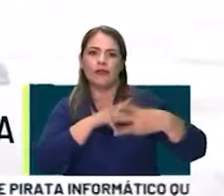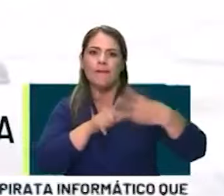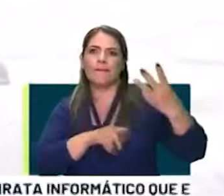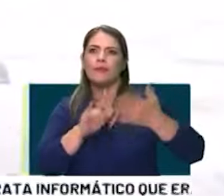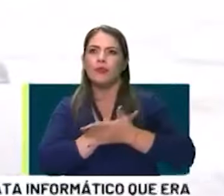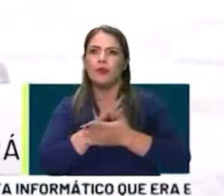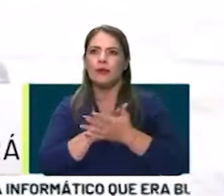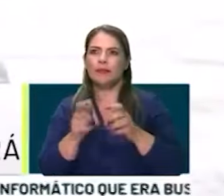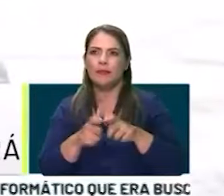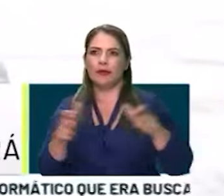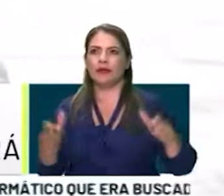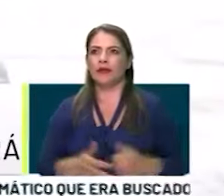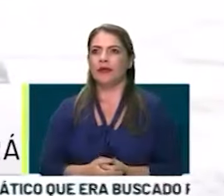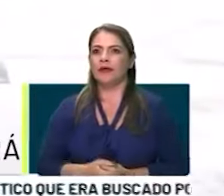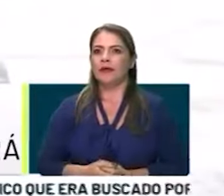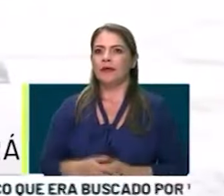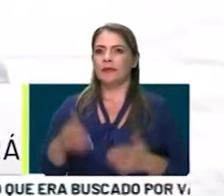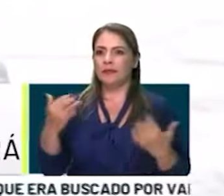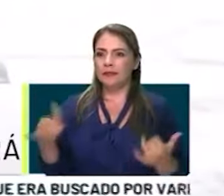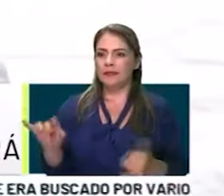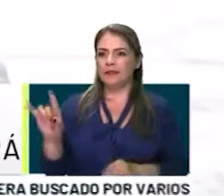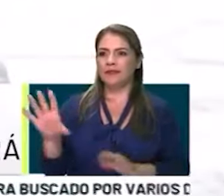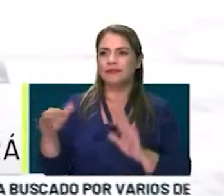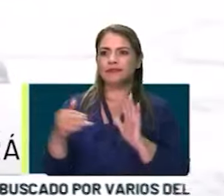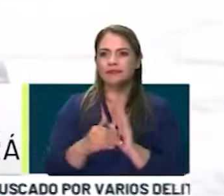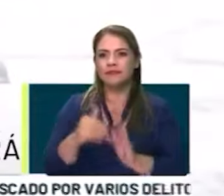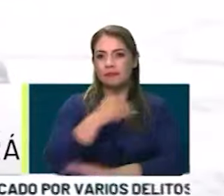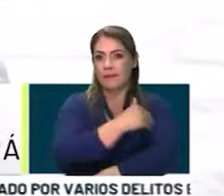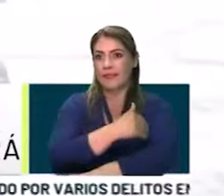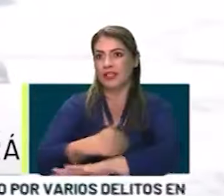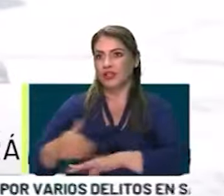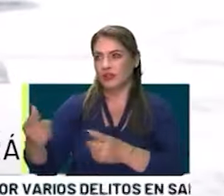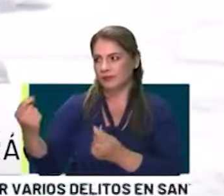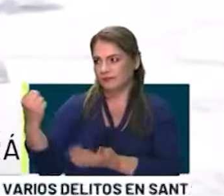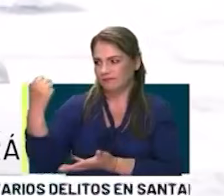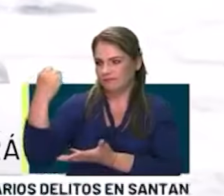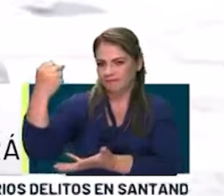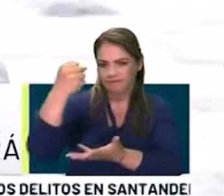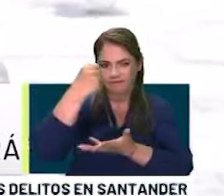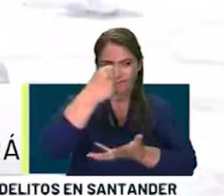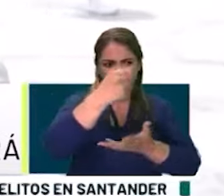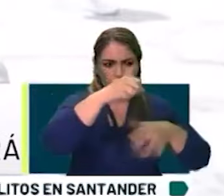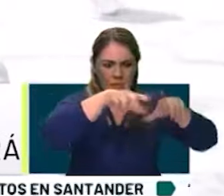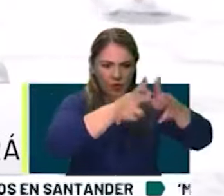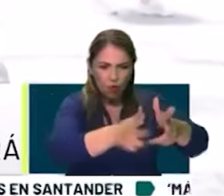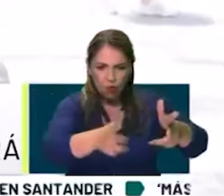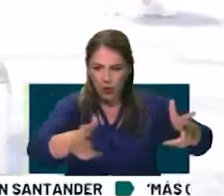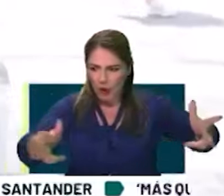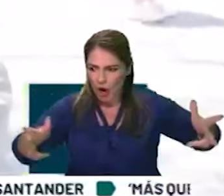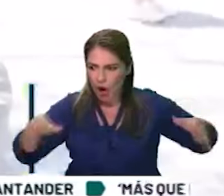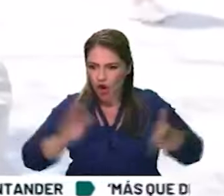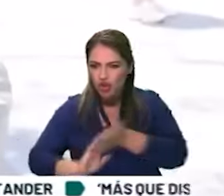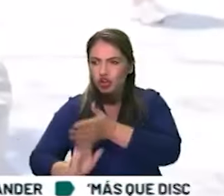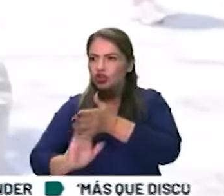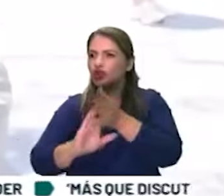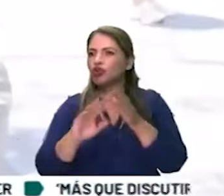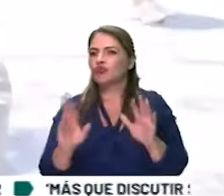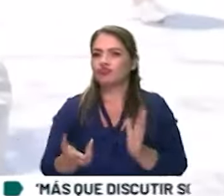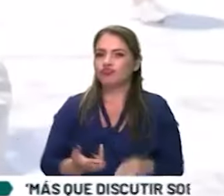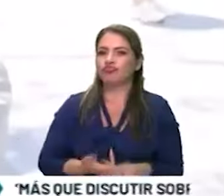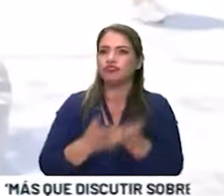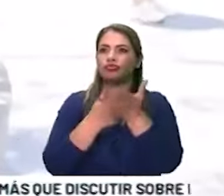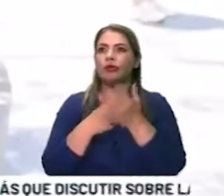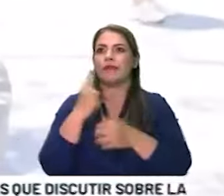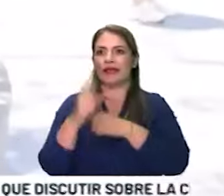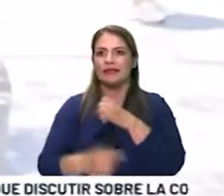inversiones por más de 15 mil millones de pesos este año para recuperar las estaciones y para recuperar el sistema. En lo que vamos de este año ya llevamos